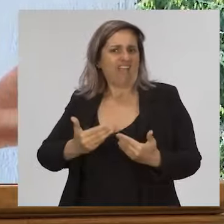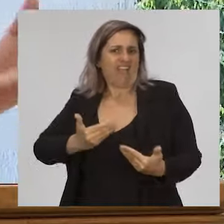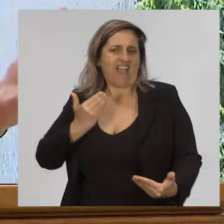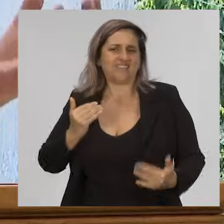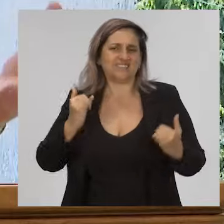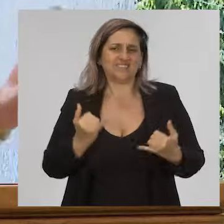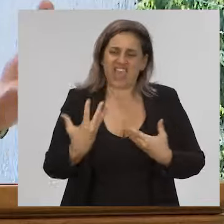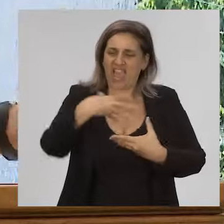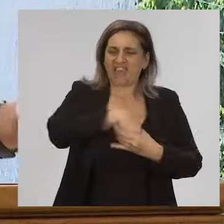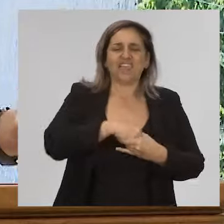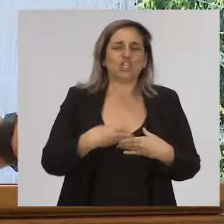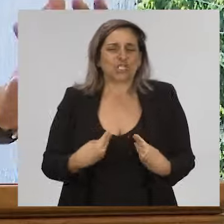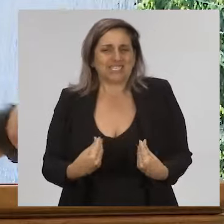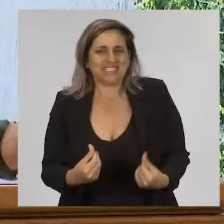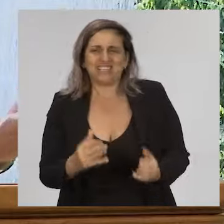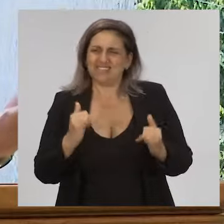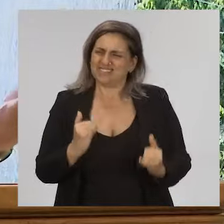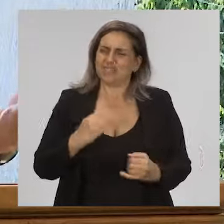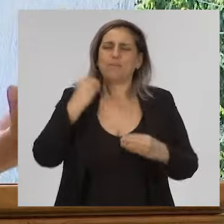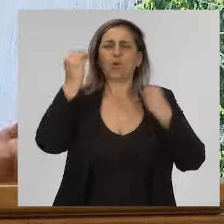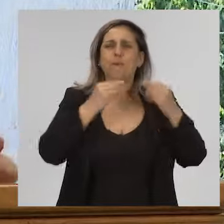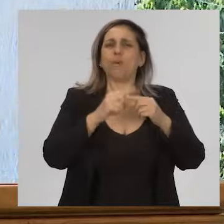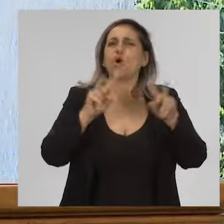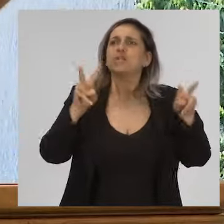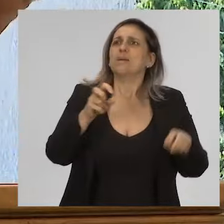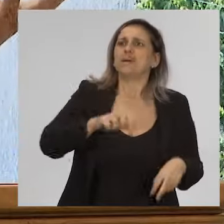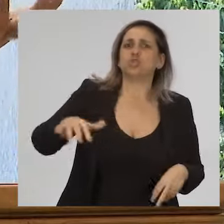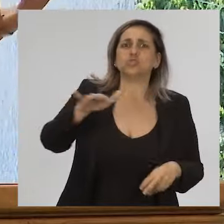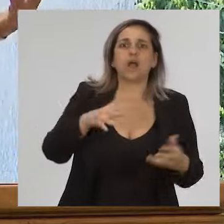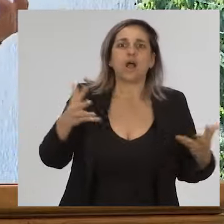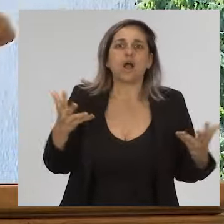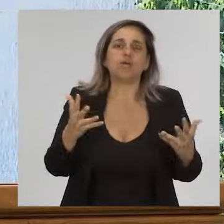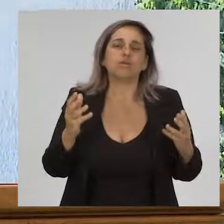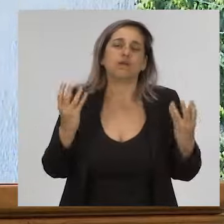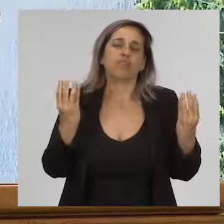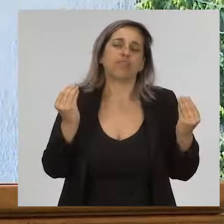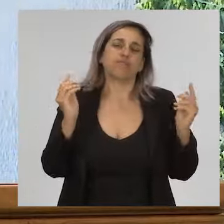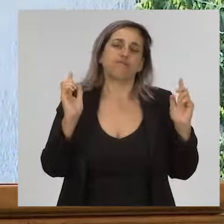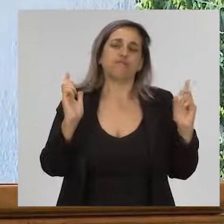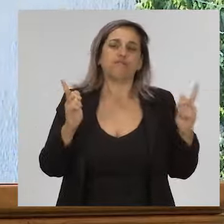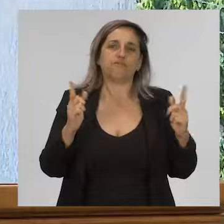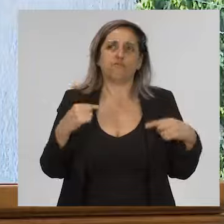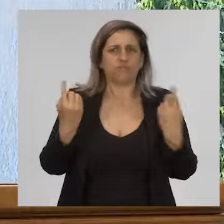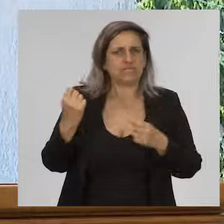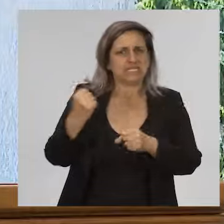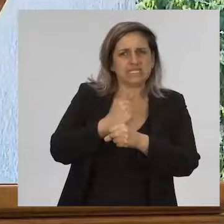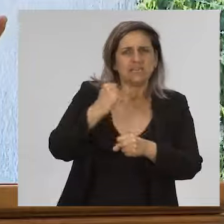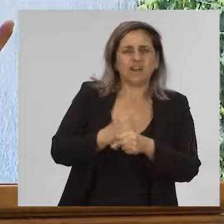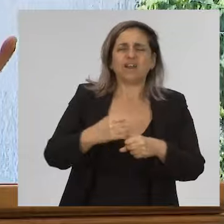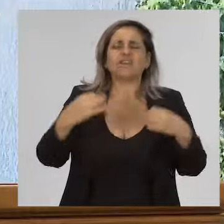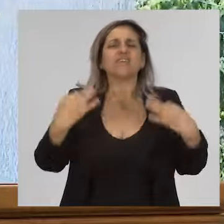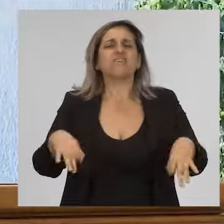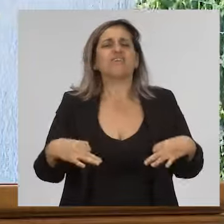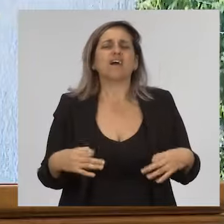gente que ya tenía el germen de la sensibilidad social y han explotado y disfrutan y